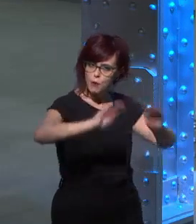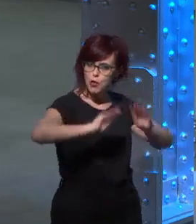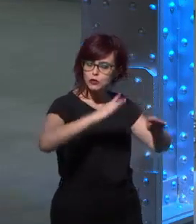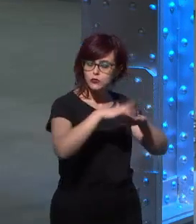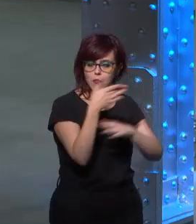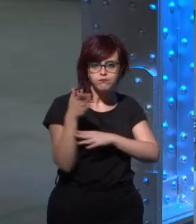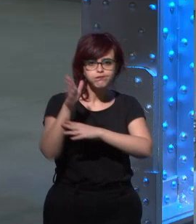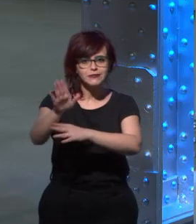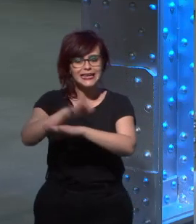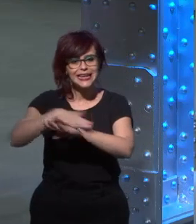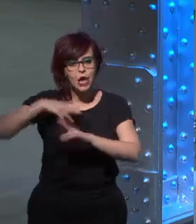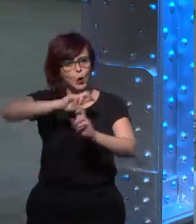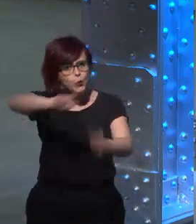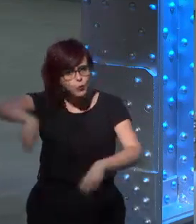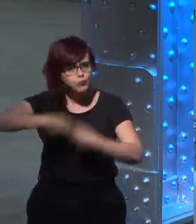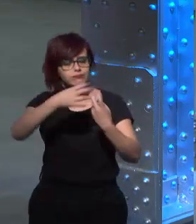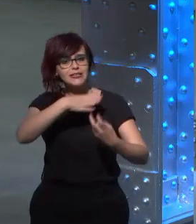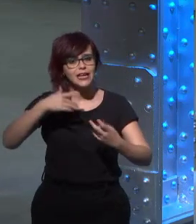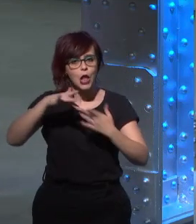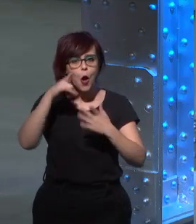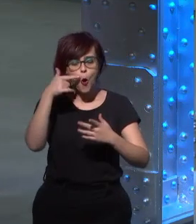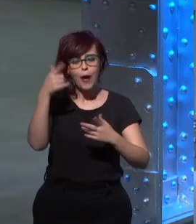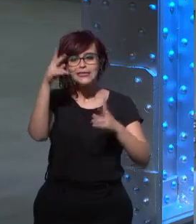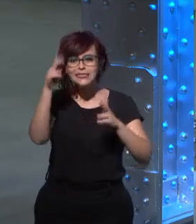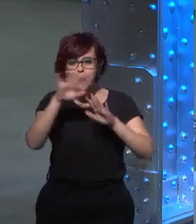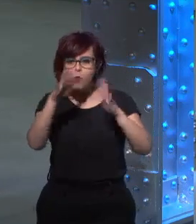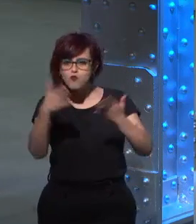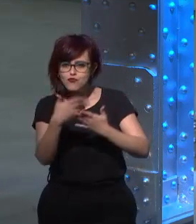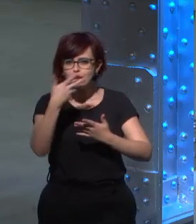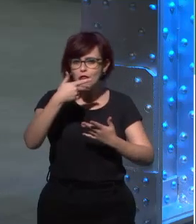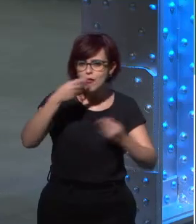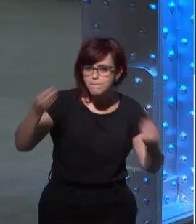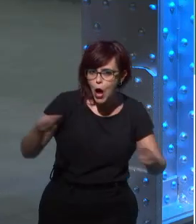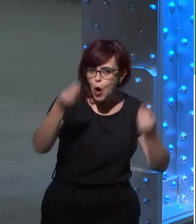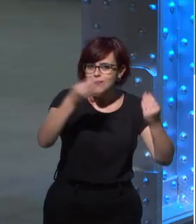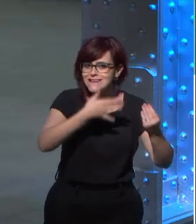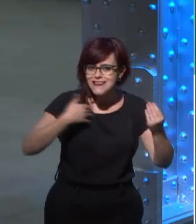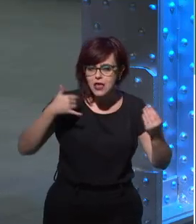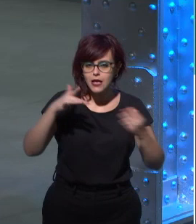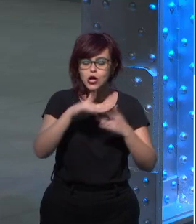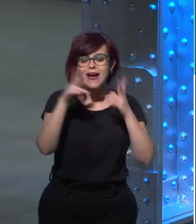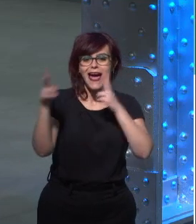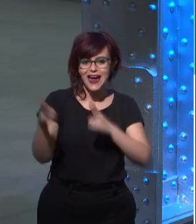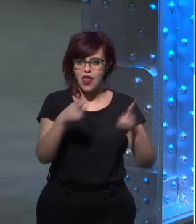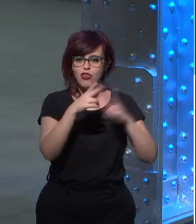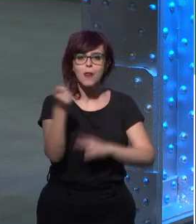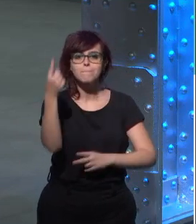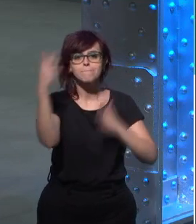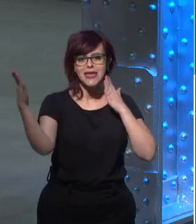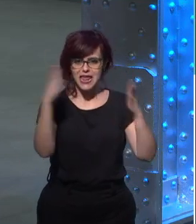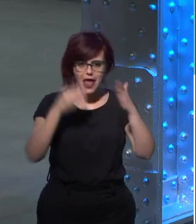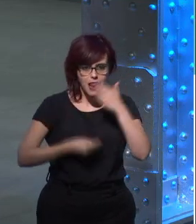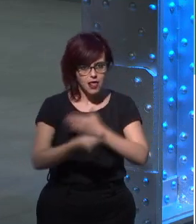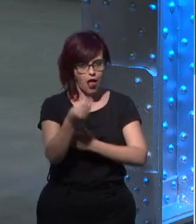el panorama, quiere bucear en este mundo, quiere también analizar esa llamada generación millennial, que